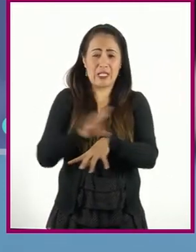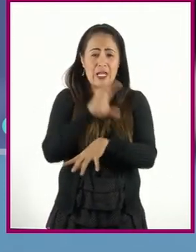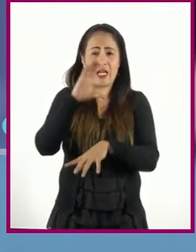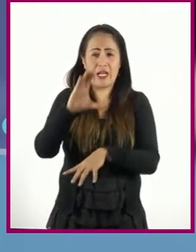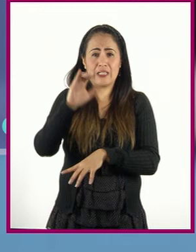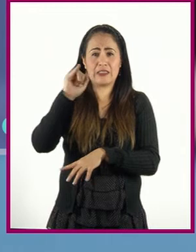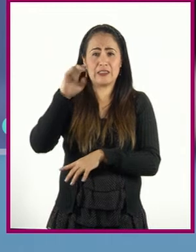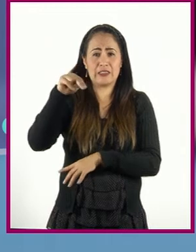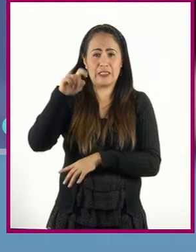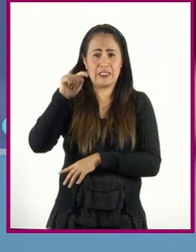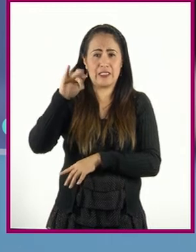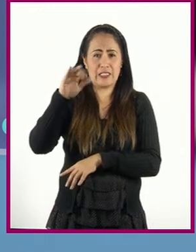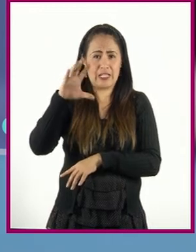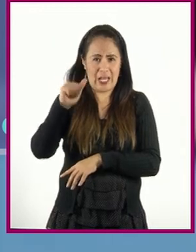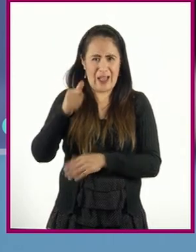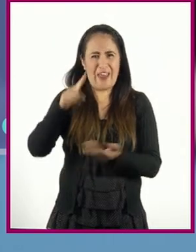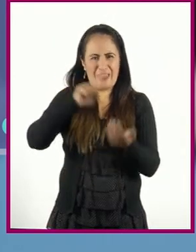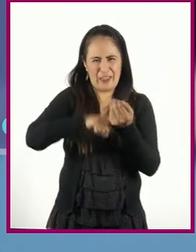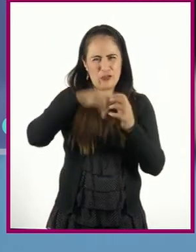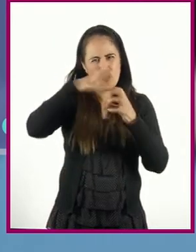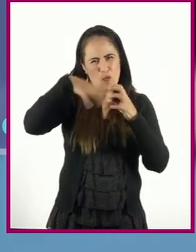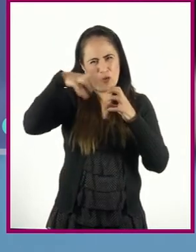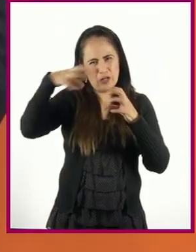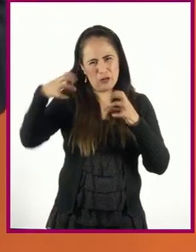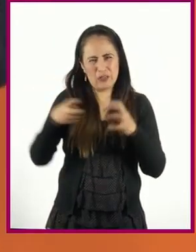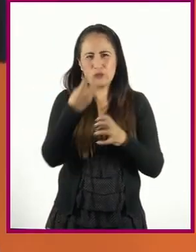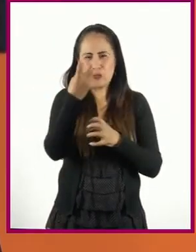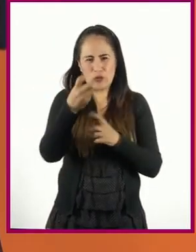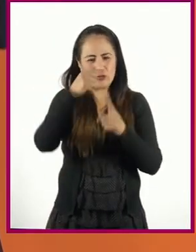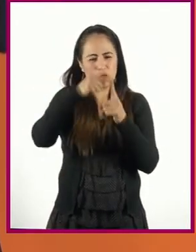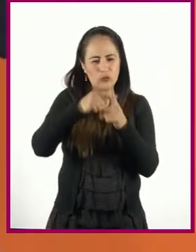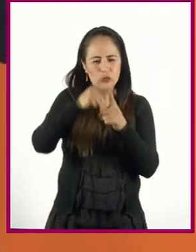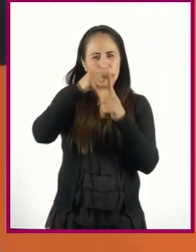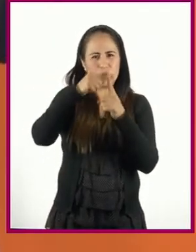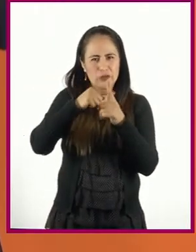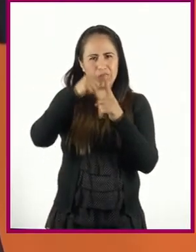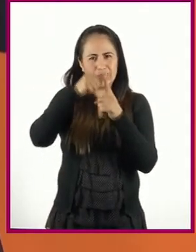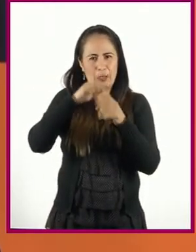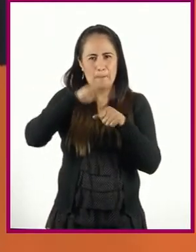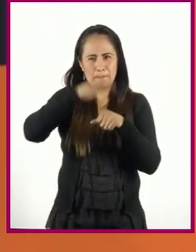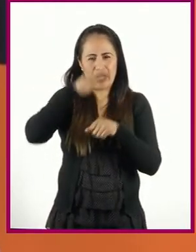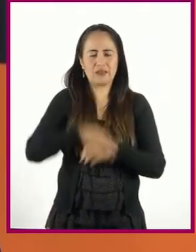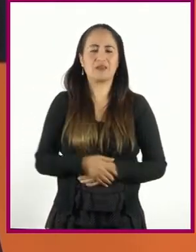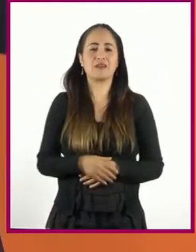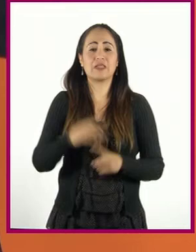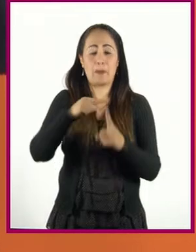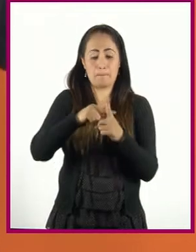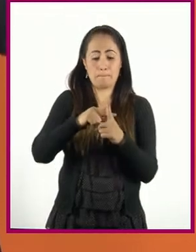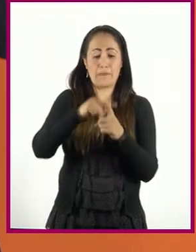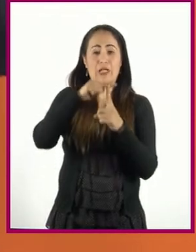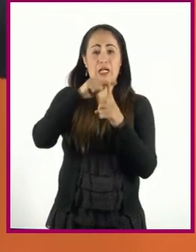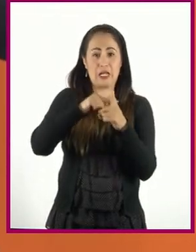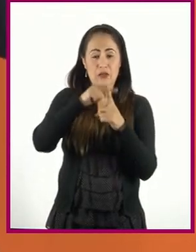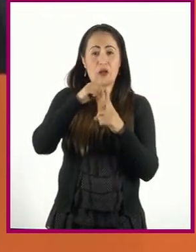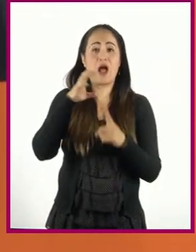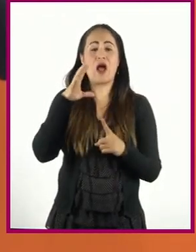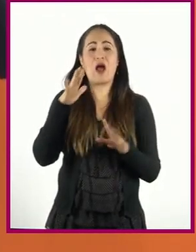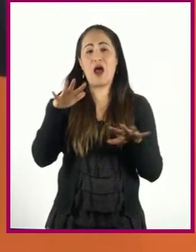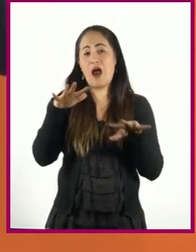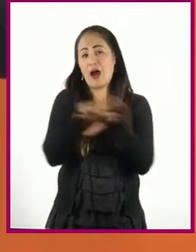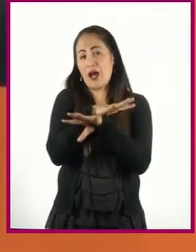moléculas y, por lo tanto, en la temperatura. Este cambio de temperatura se debe al